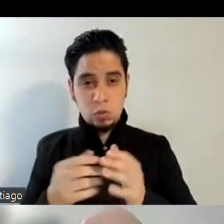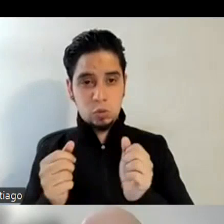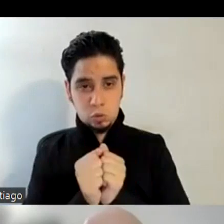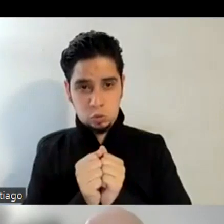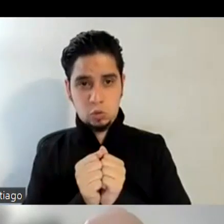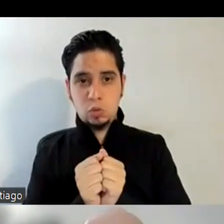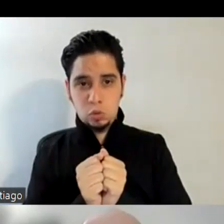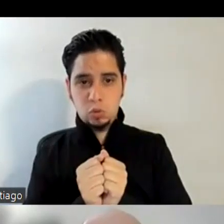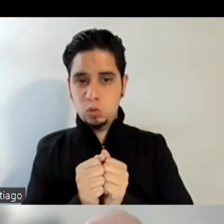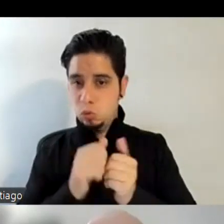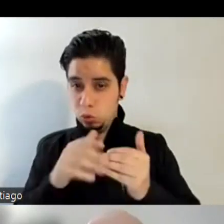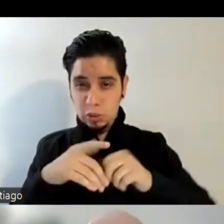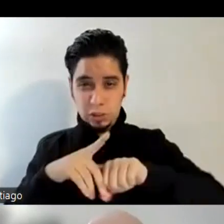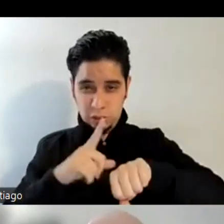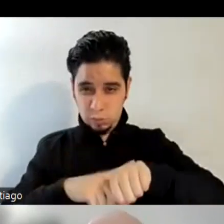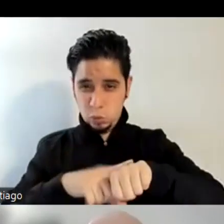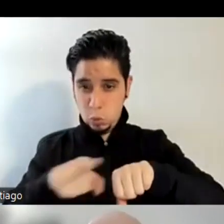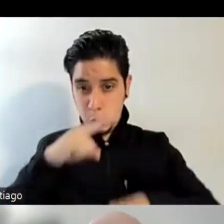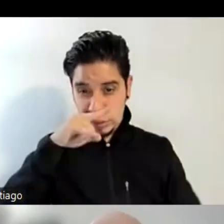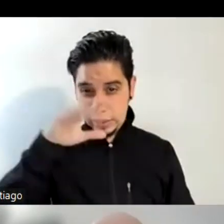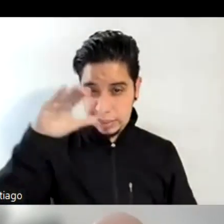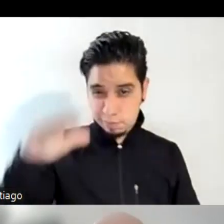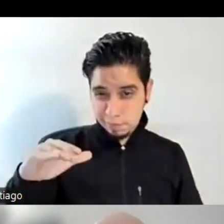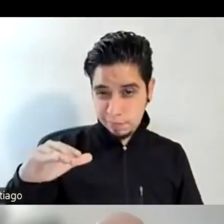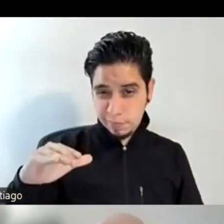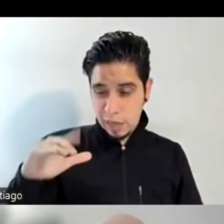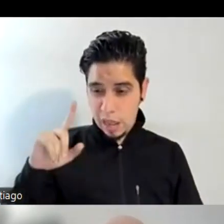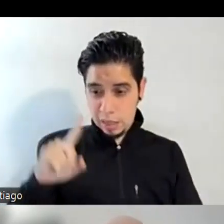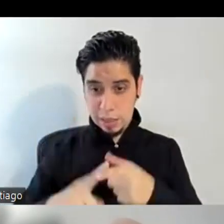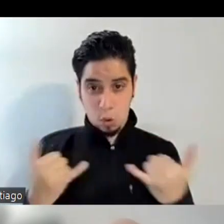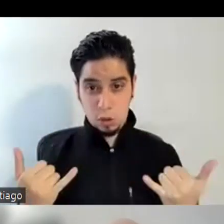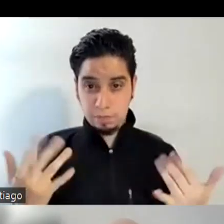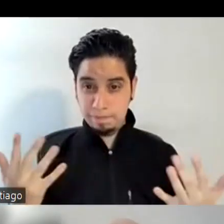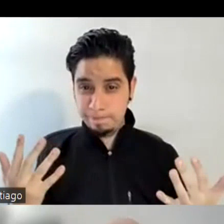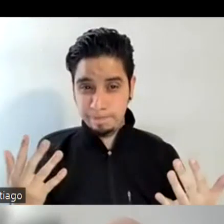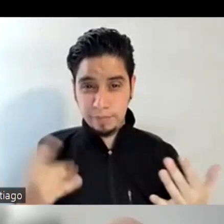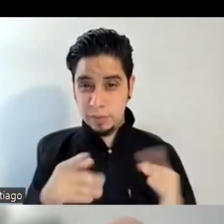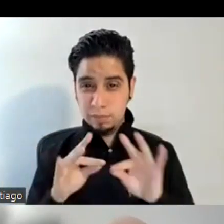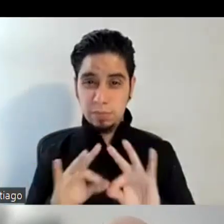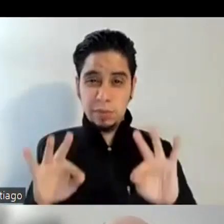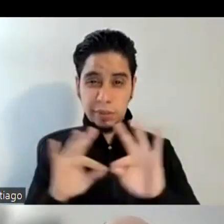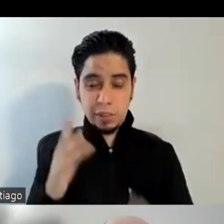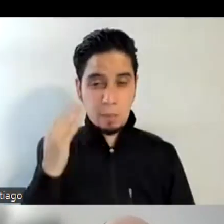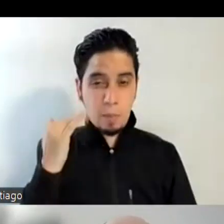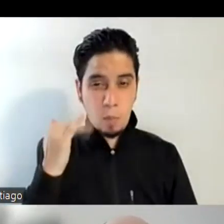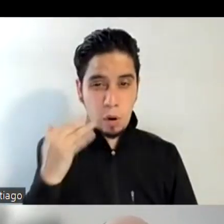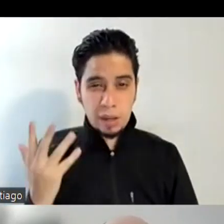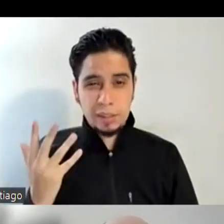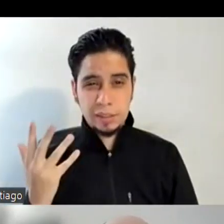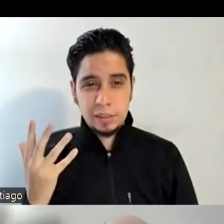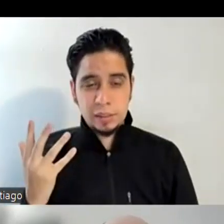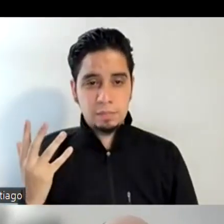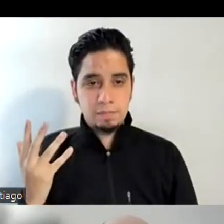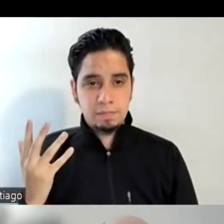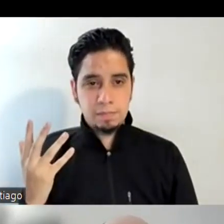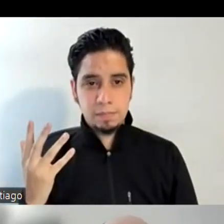todo ese tiempo desde que estabas pequeña hasta que terminaste, es importante porque te da, que